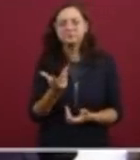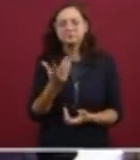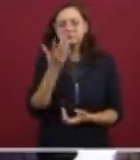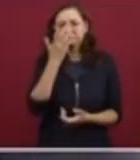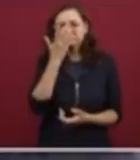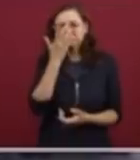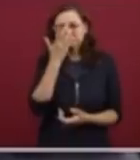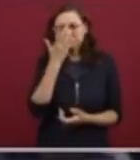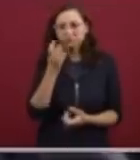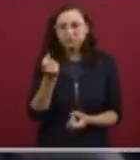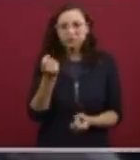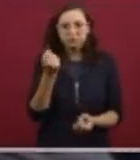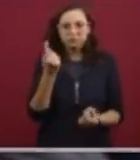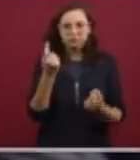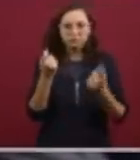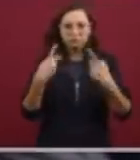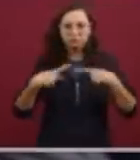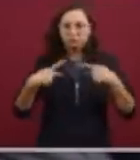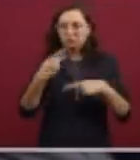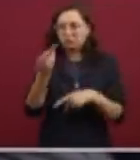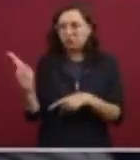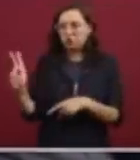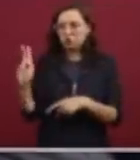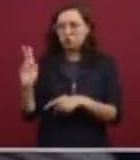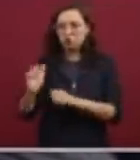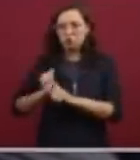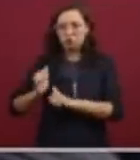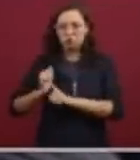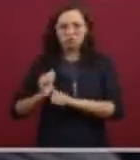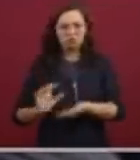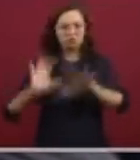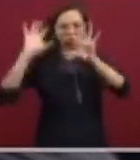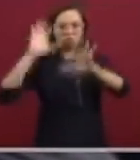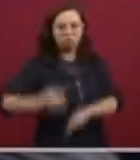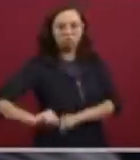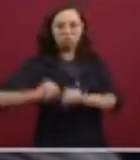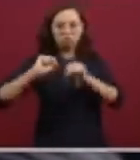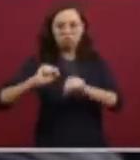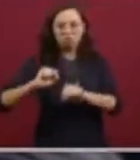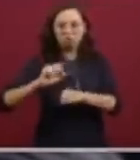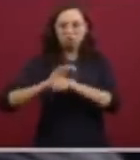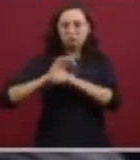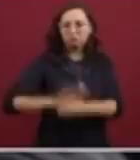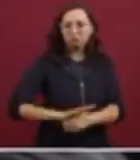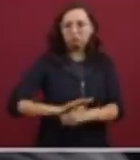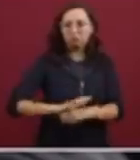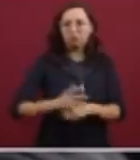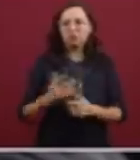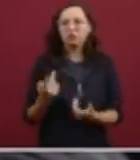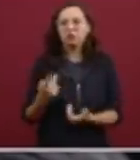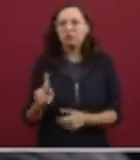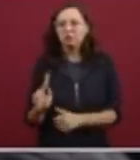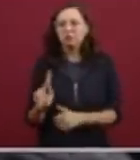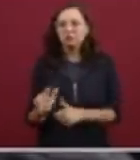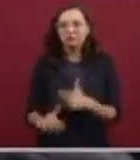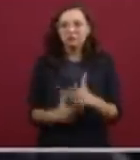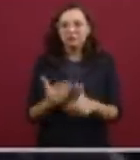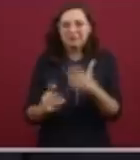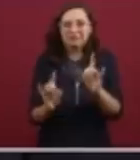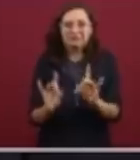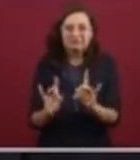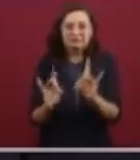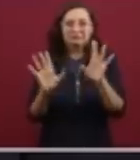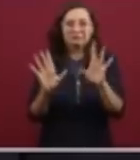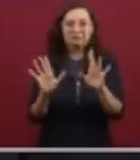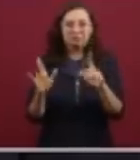de indignación por la manera en la que fueron sometidos, pero al mismo tiempo también está el tema delicado de los resultados que hubiera tenido una